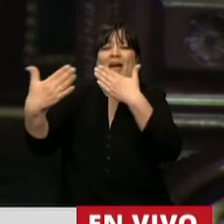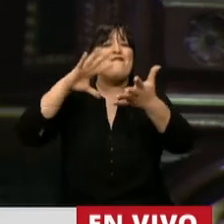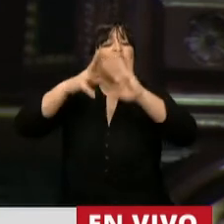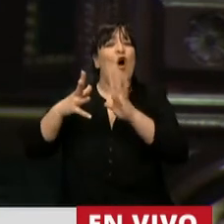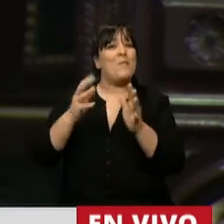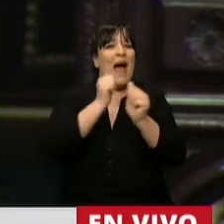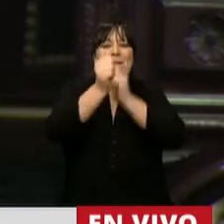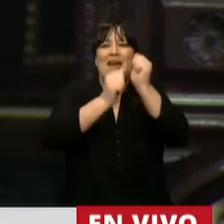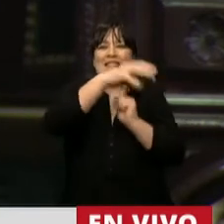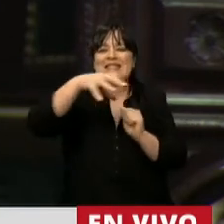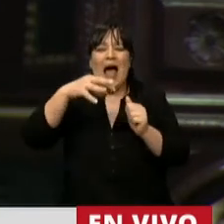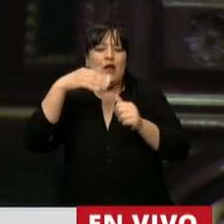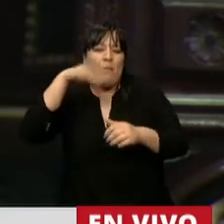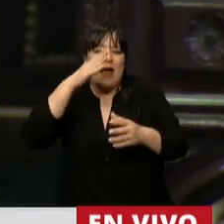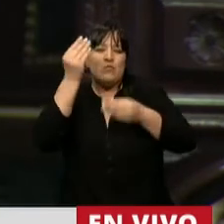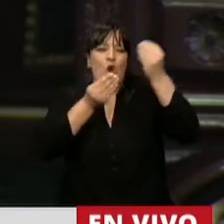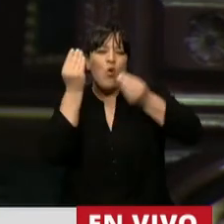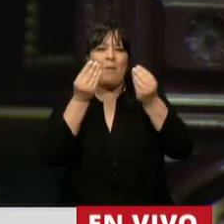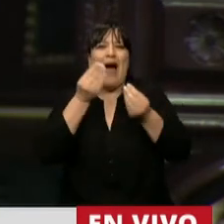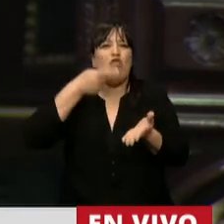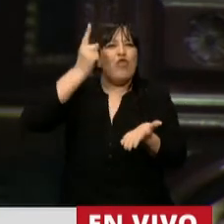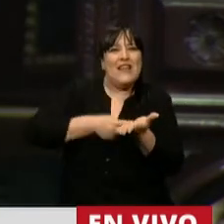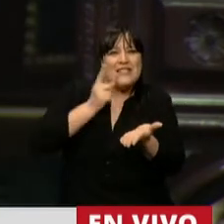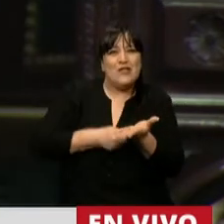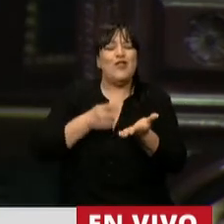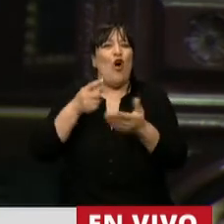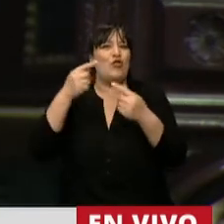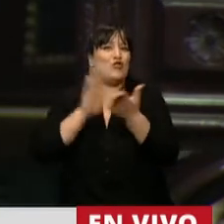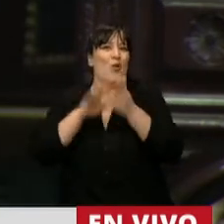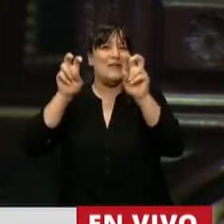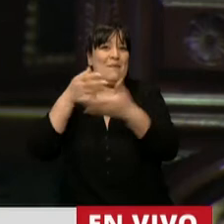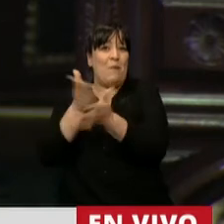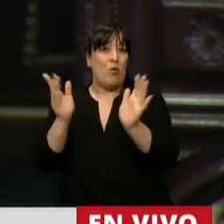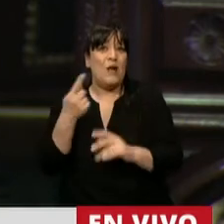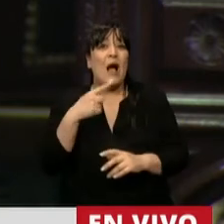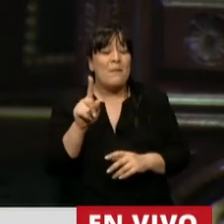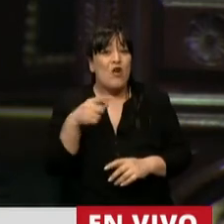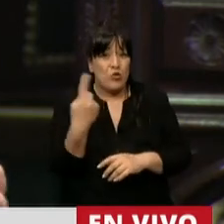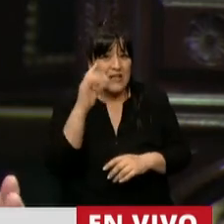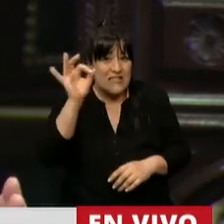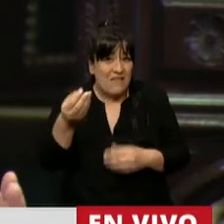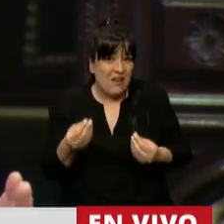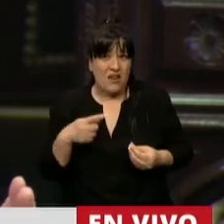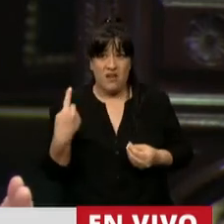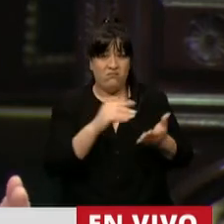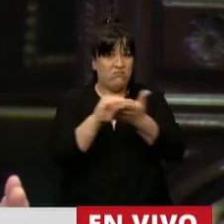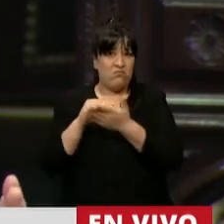empresariado que se preocupaba y se involucraba en las decisiones públicas. Pero ¿saben qué? Somos los